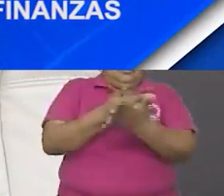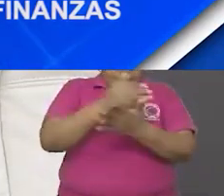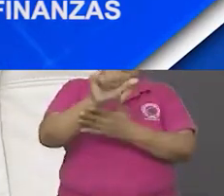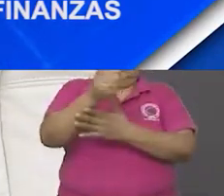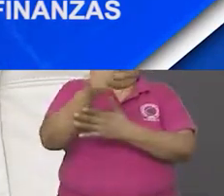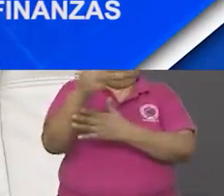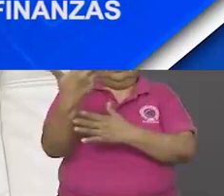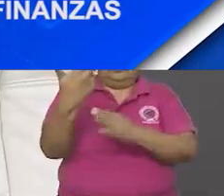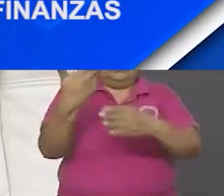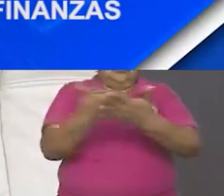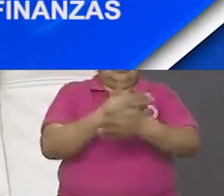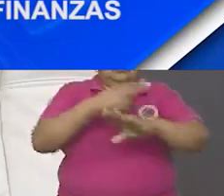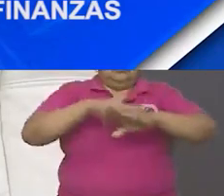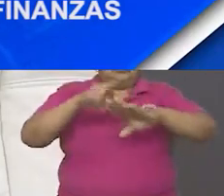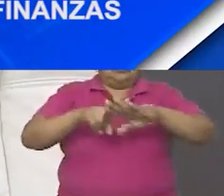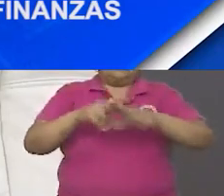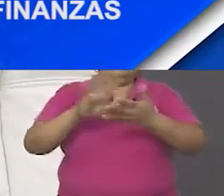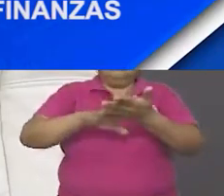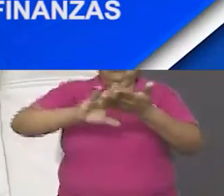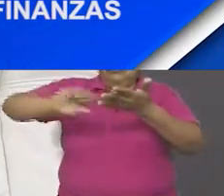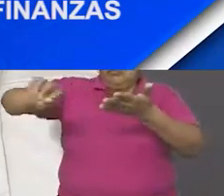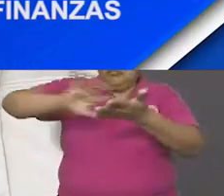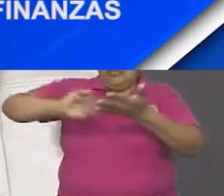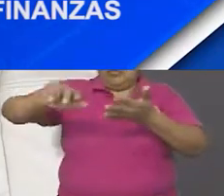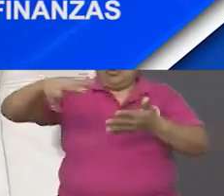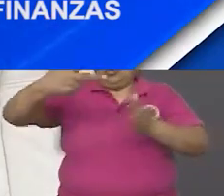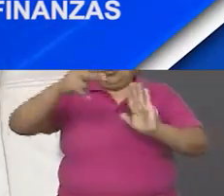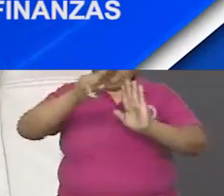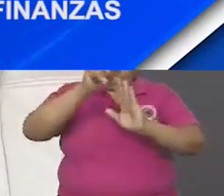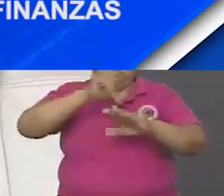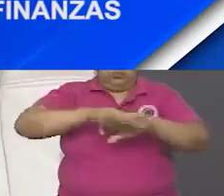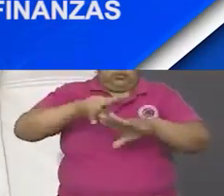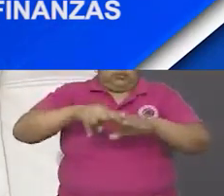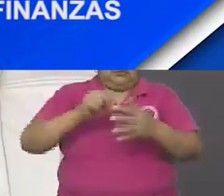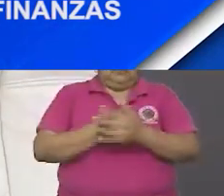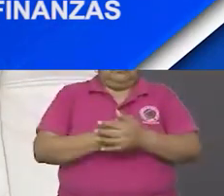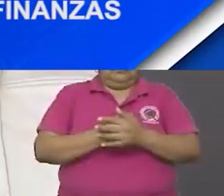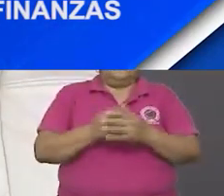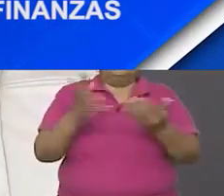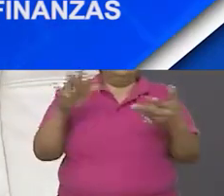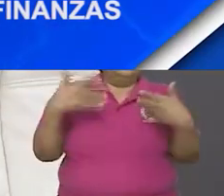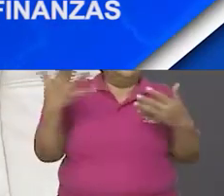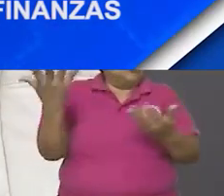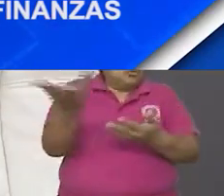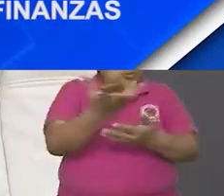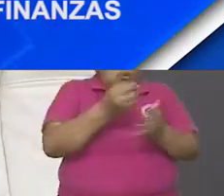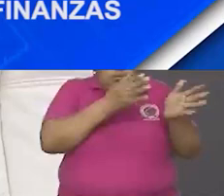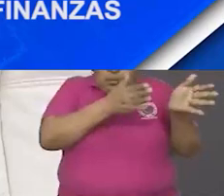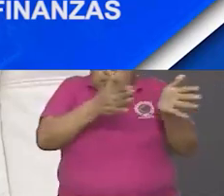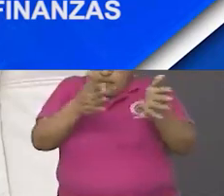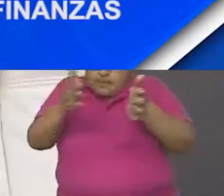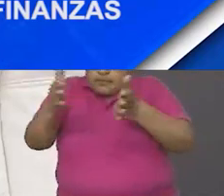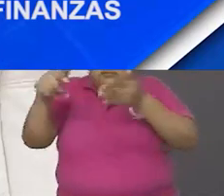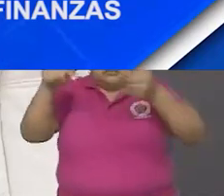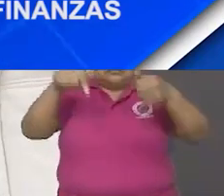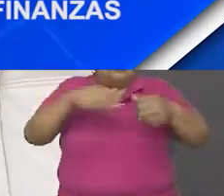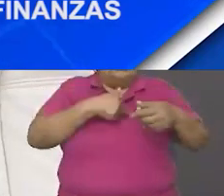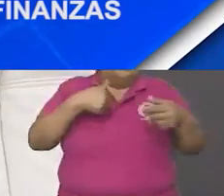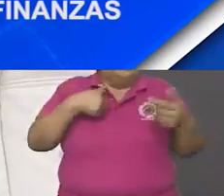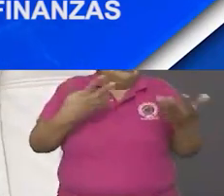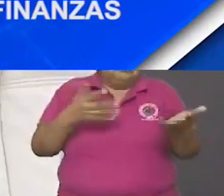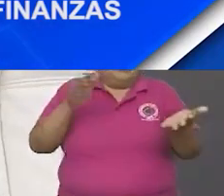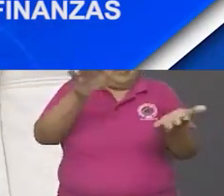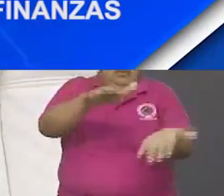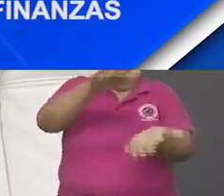normas nuevas y se depuraron un total de 8 normas. Como resultado de este proceso, el